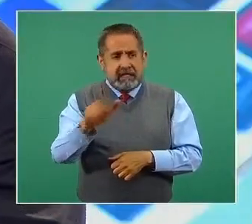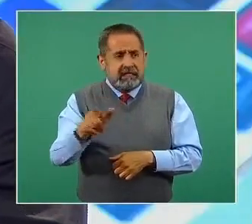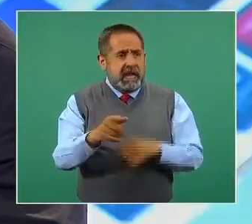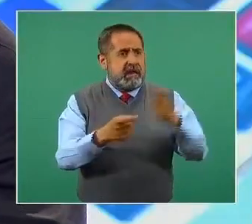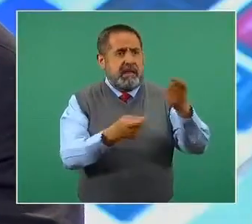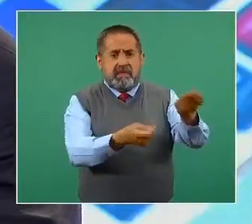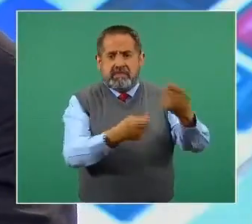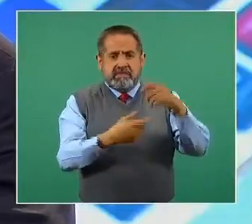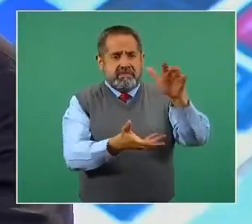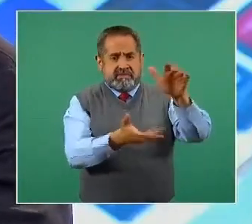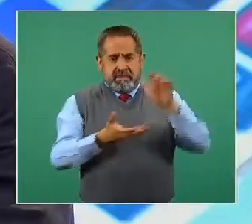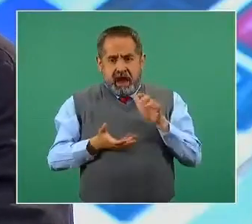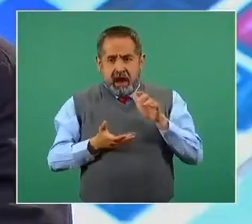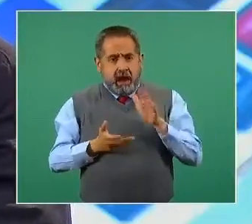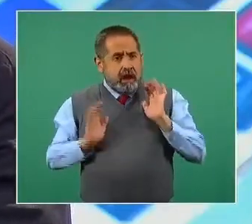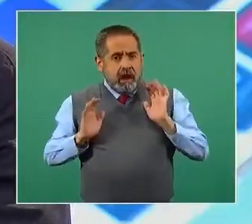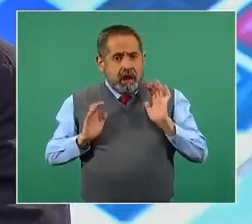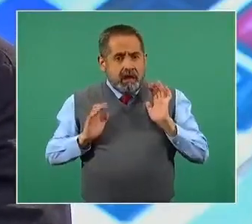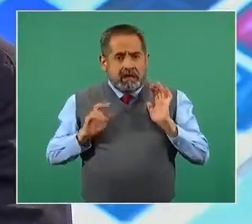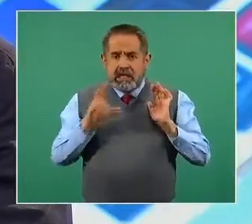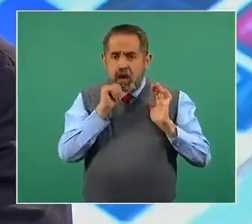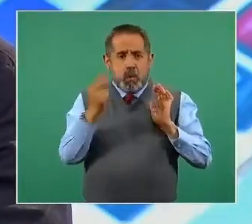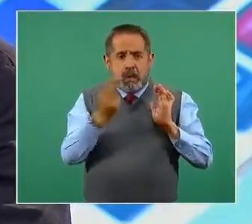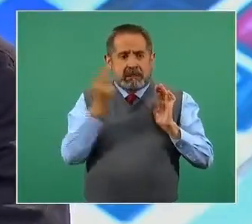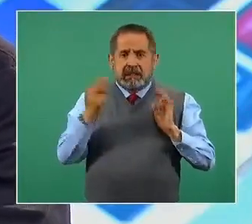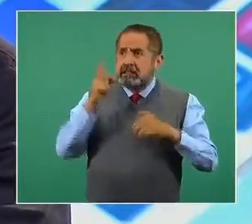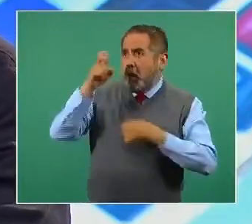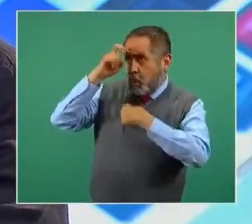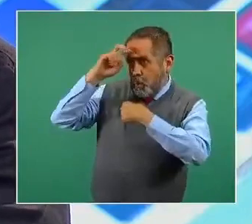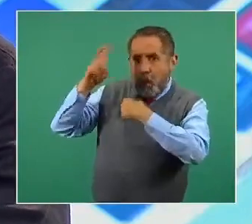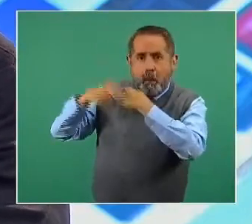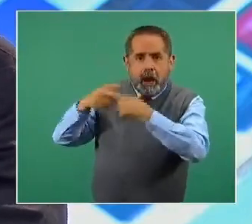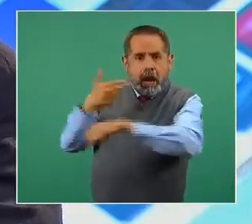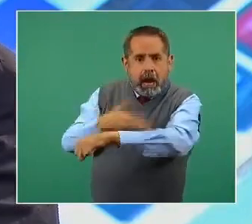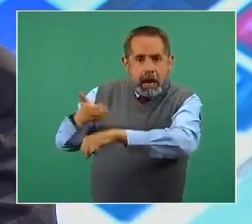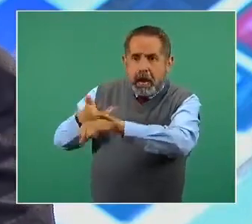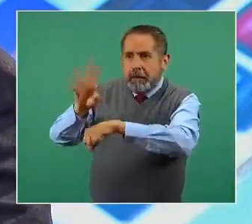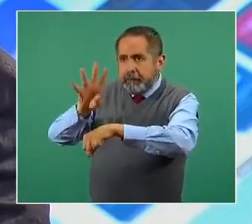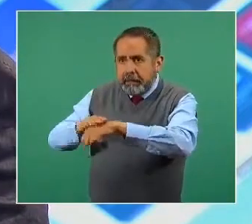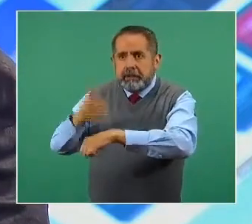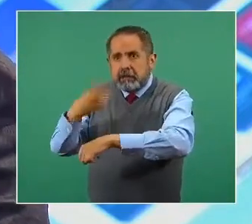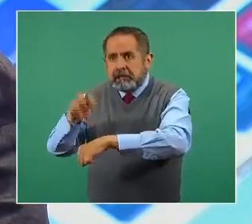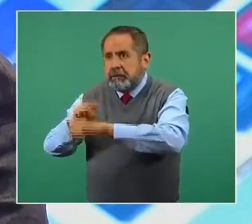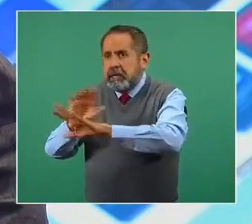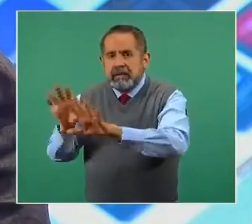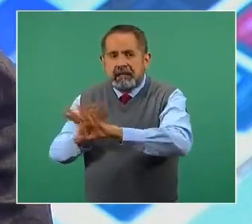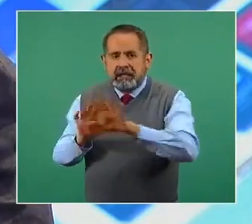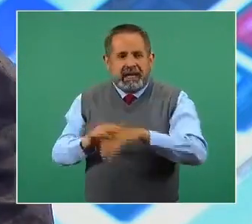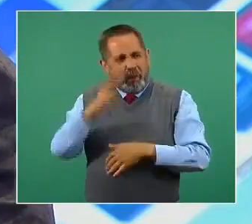transferencia se hizo hace un par de semanas. Recordarán que tuvimos una semana con mucha vacuna,